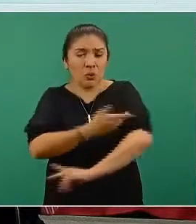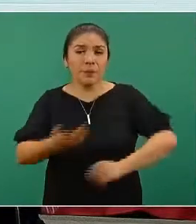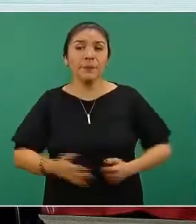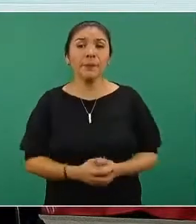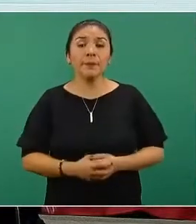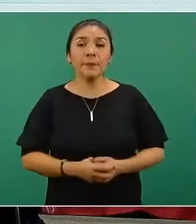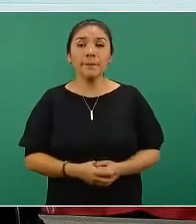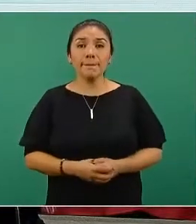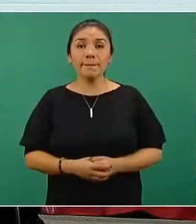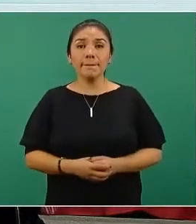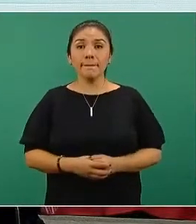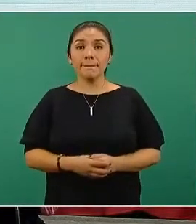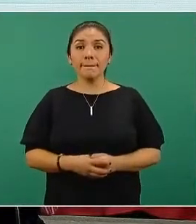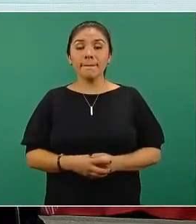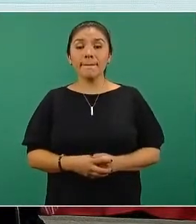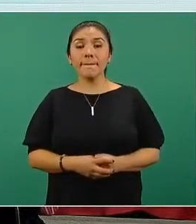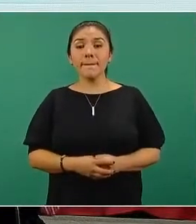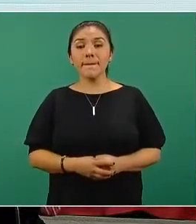por favor.